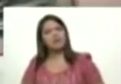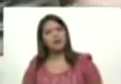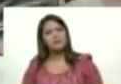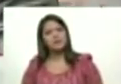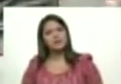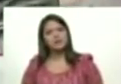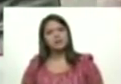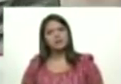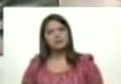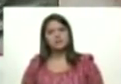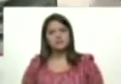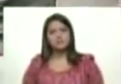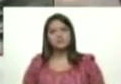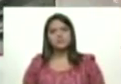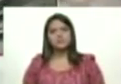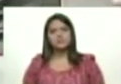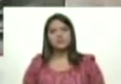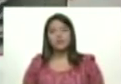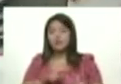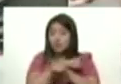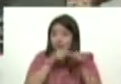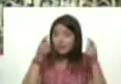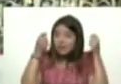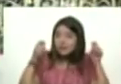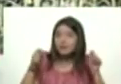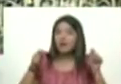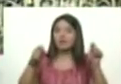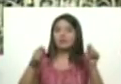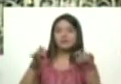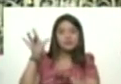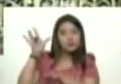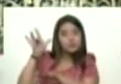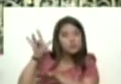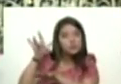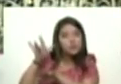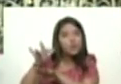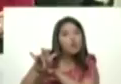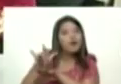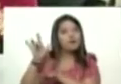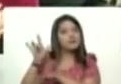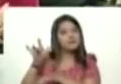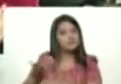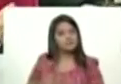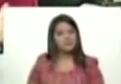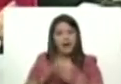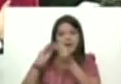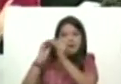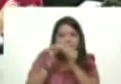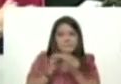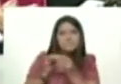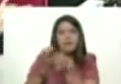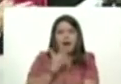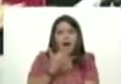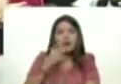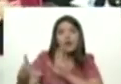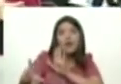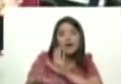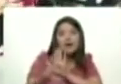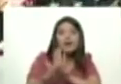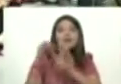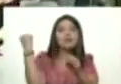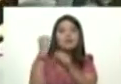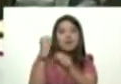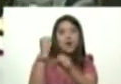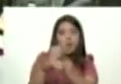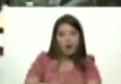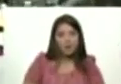ellos logran, si intentan tocar una coma, un ápice de la ley orgánica del